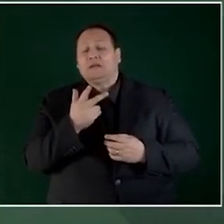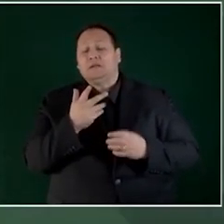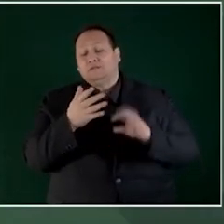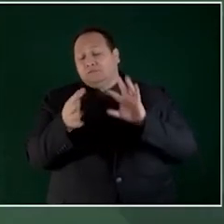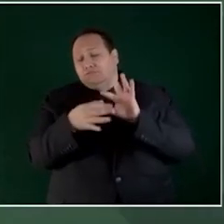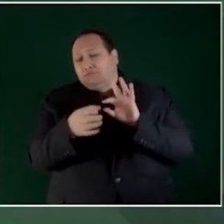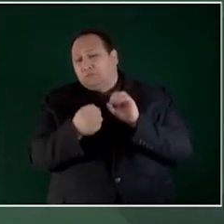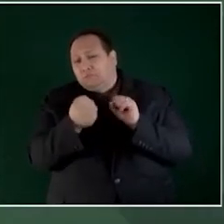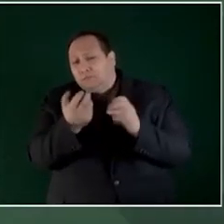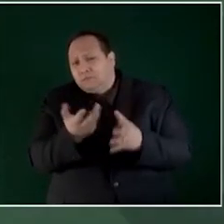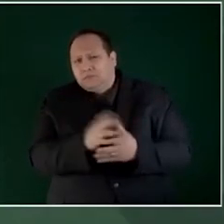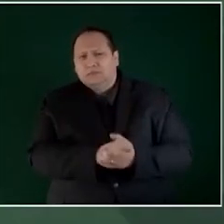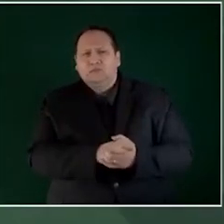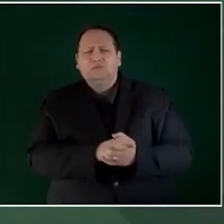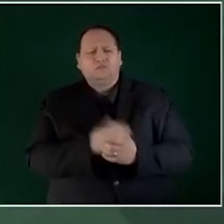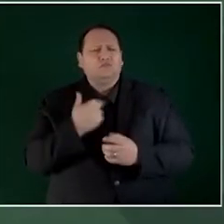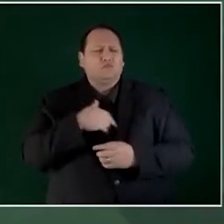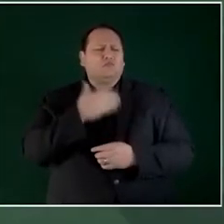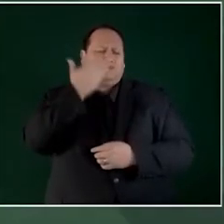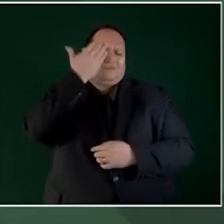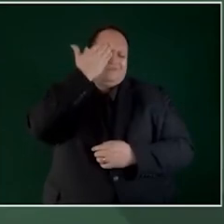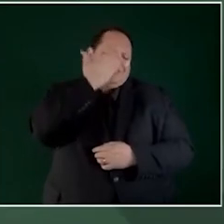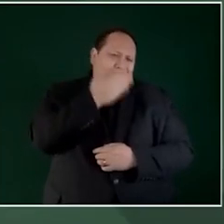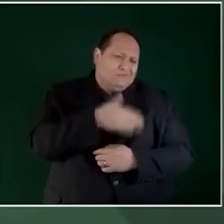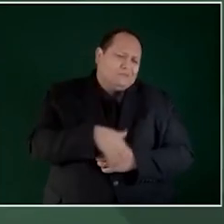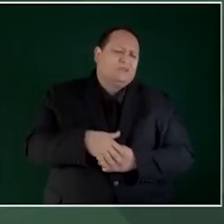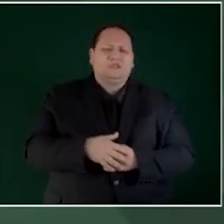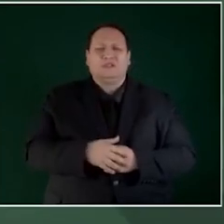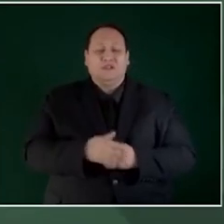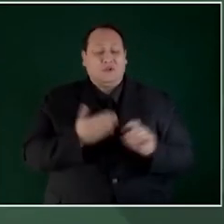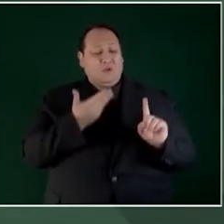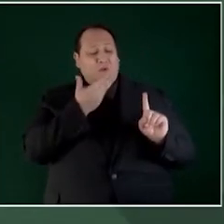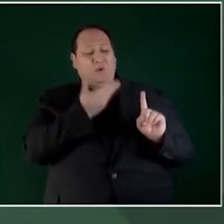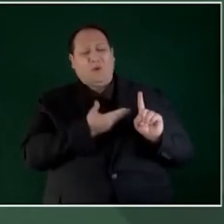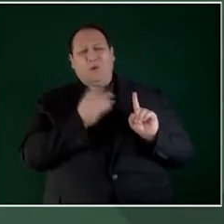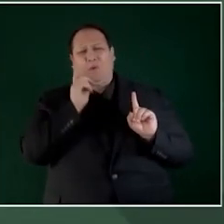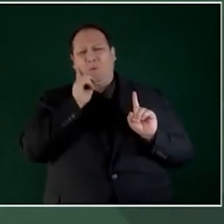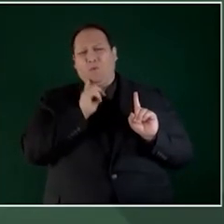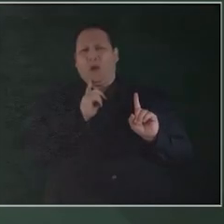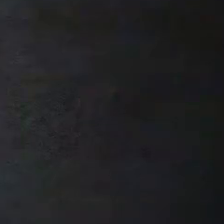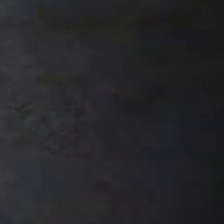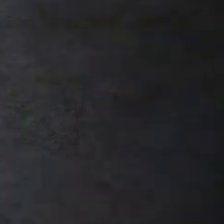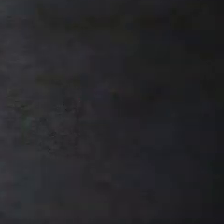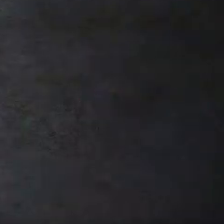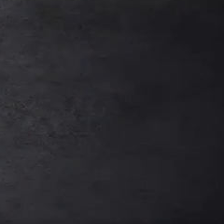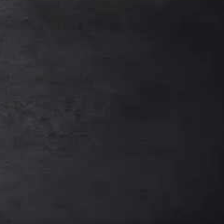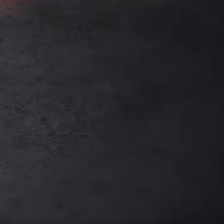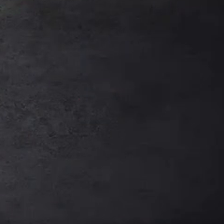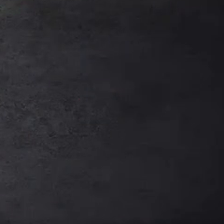también reconocemos que era una muy buena actriz.